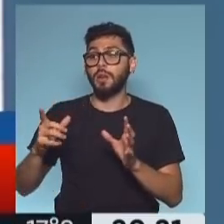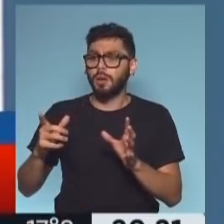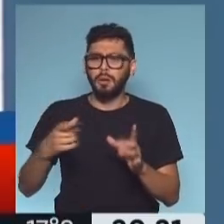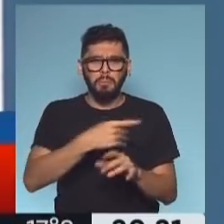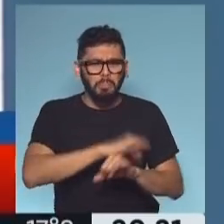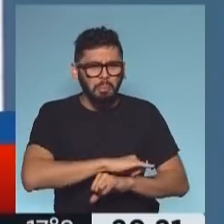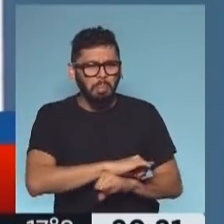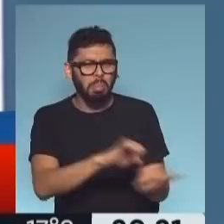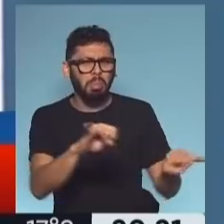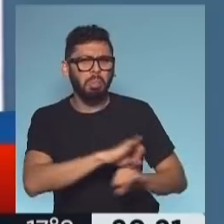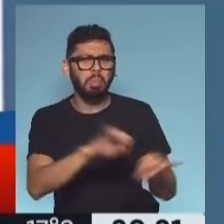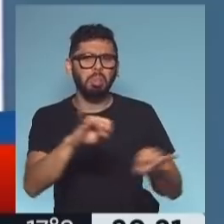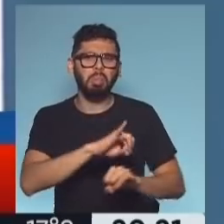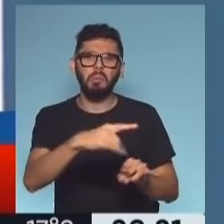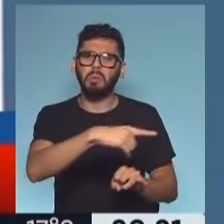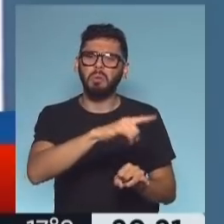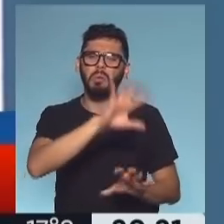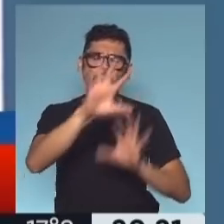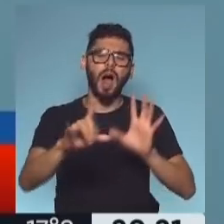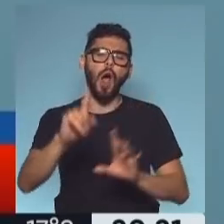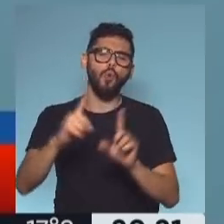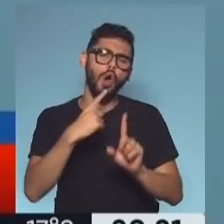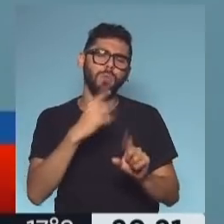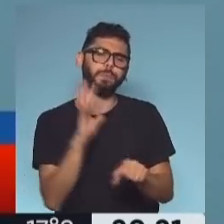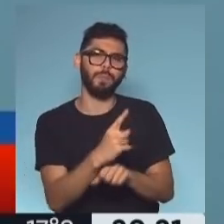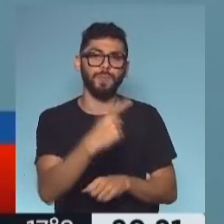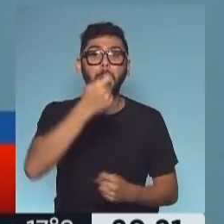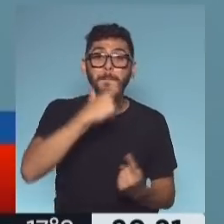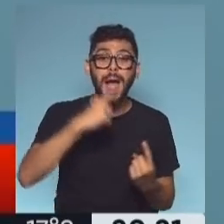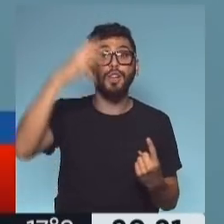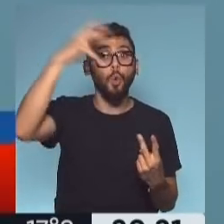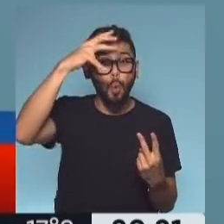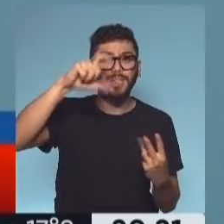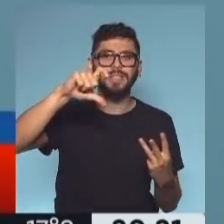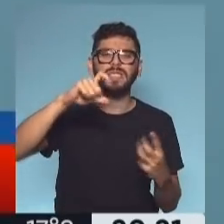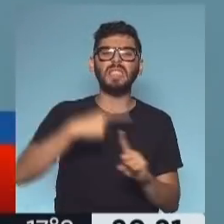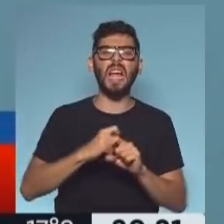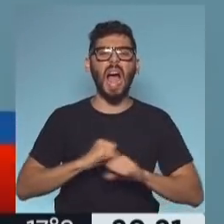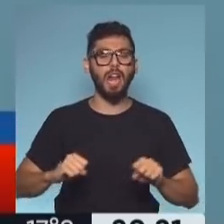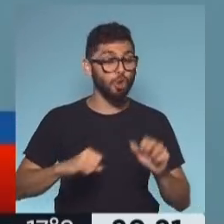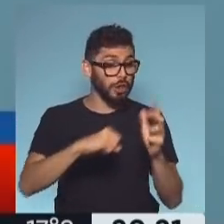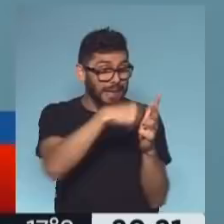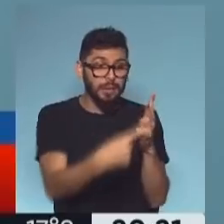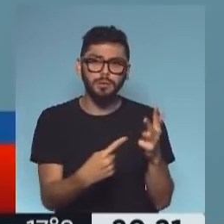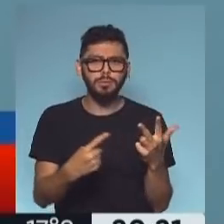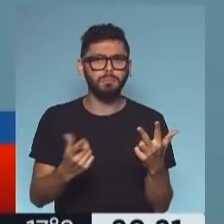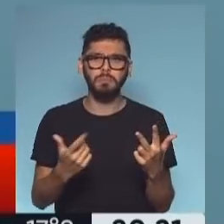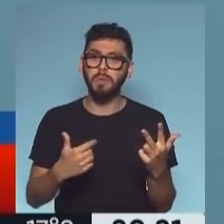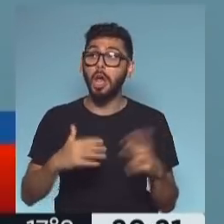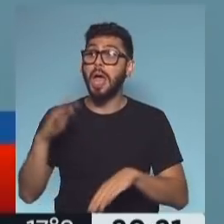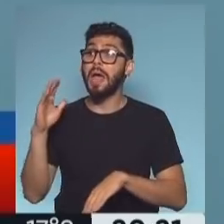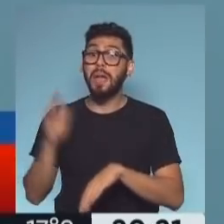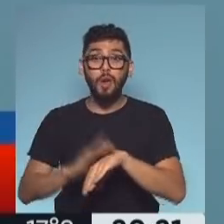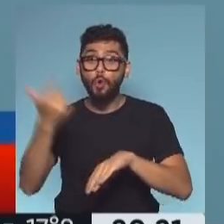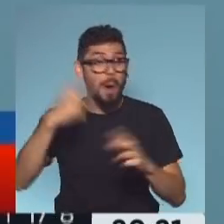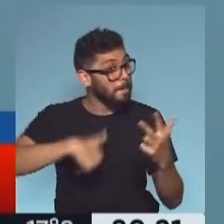se lanzan, nombrando algunos dirigentes de la oposición. Macri, Bullrich y Carrió, las tres personas más irresponsables que yo